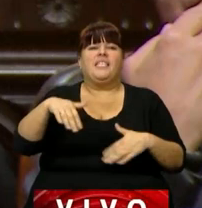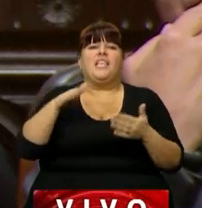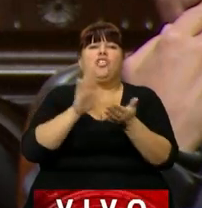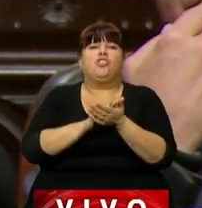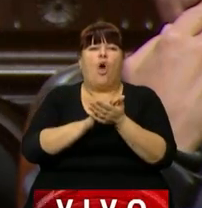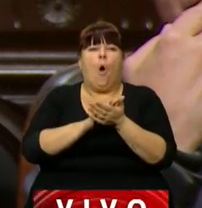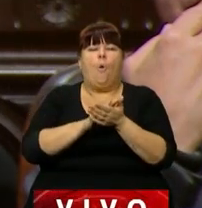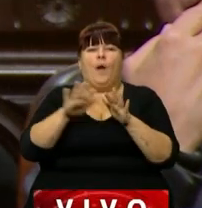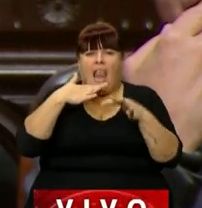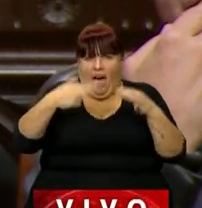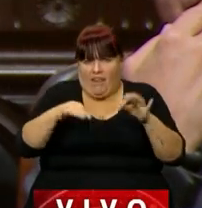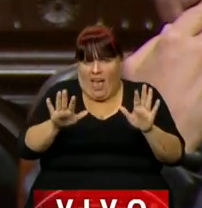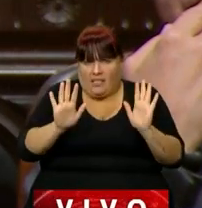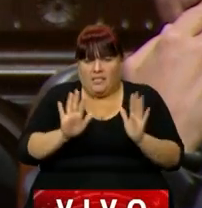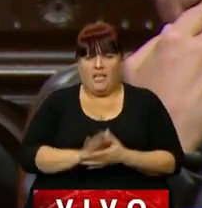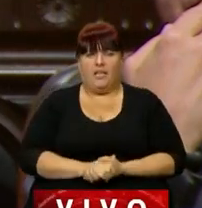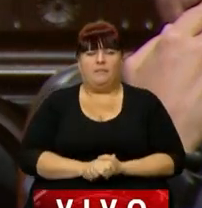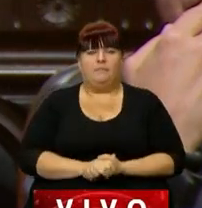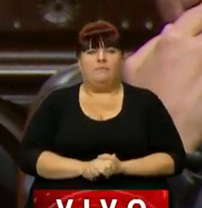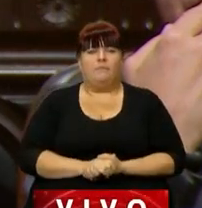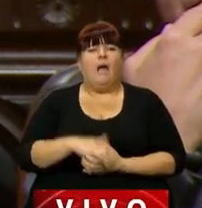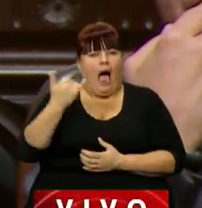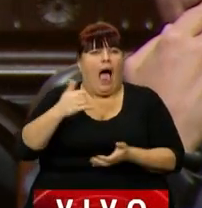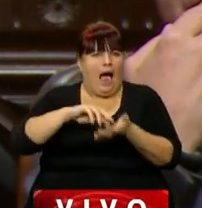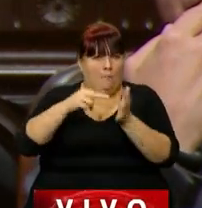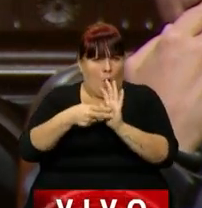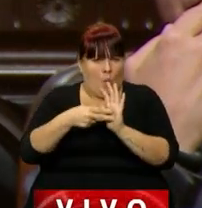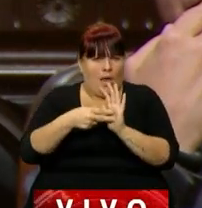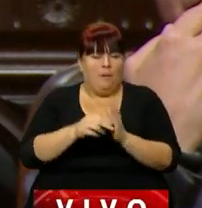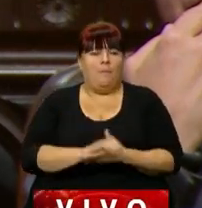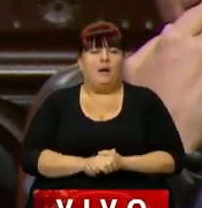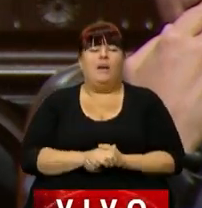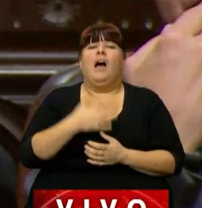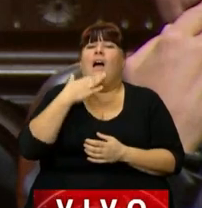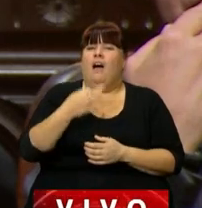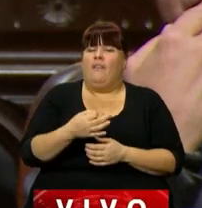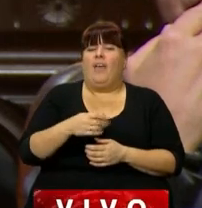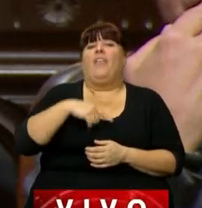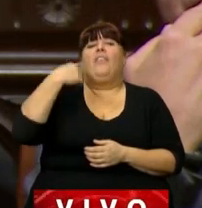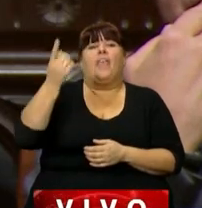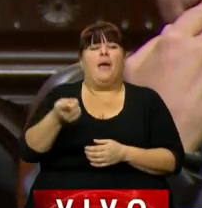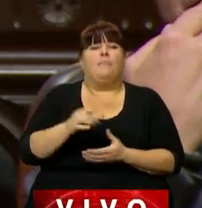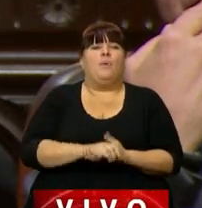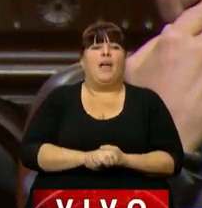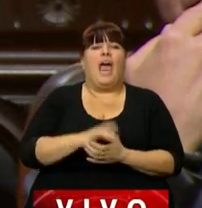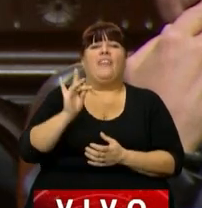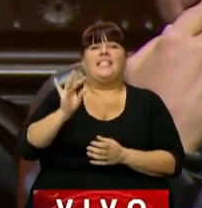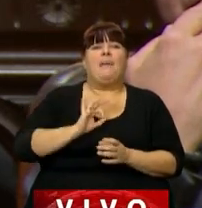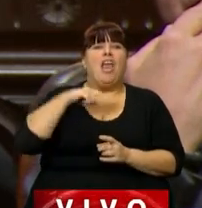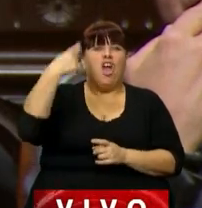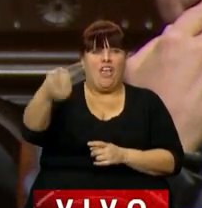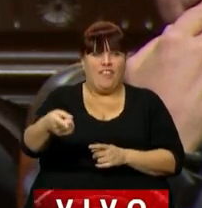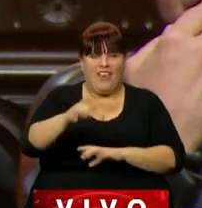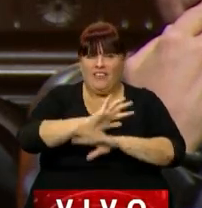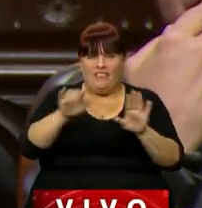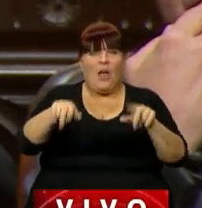verdad, la realidad, esa es la realidad, o sea, estamos con problemas. Y la verdad es que después, para diciembre del año que viene, terminemos acá,